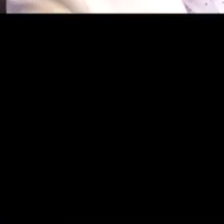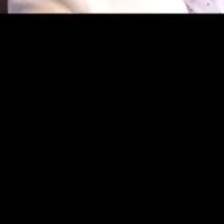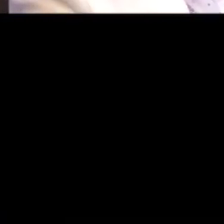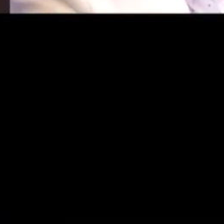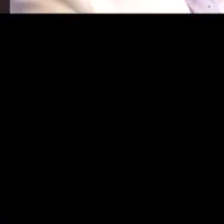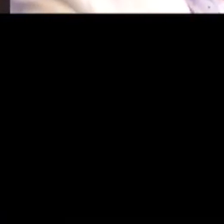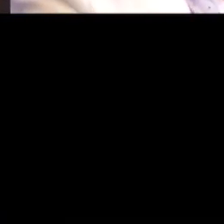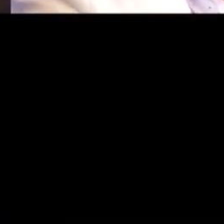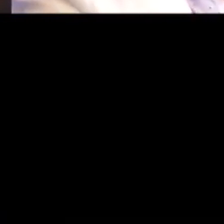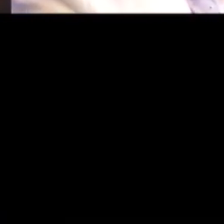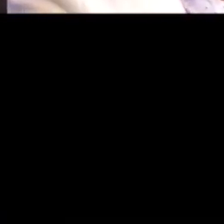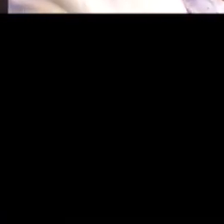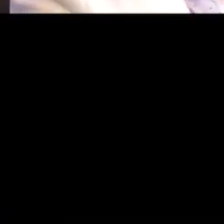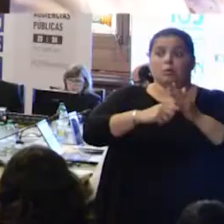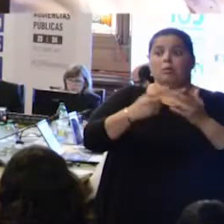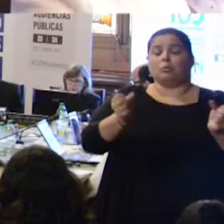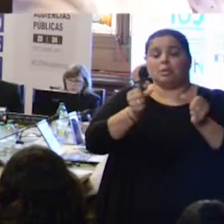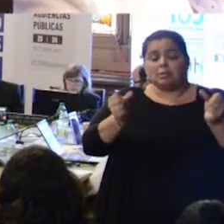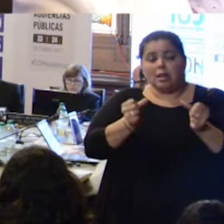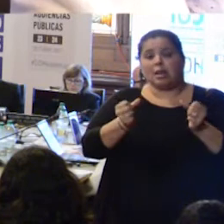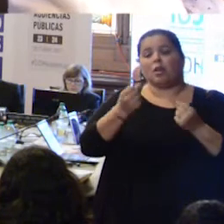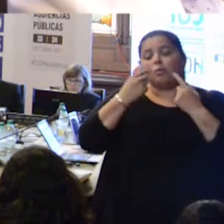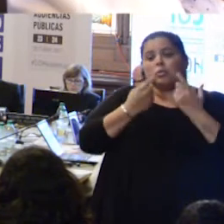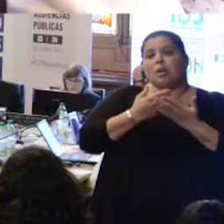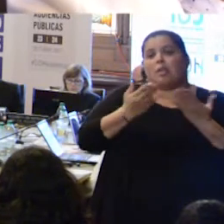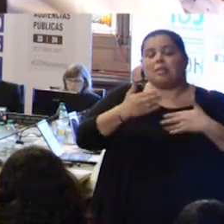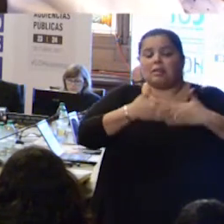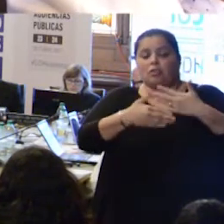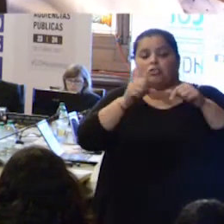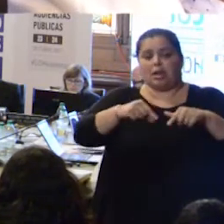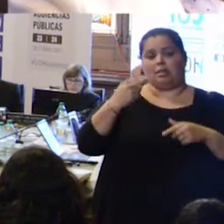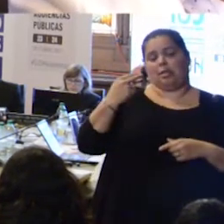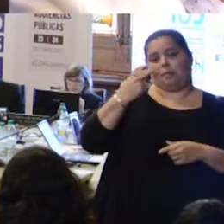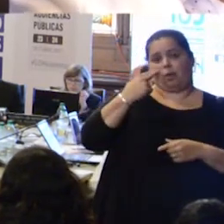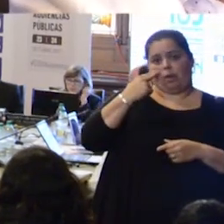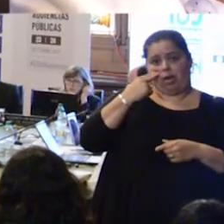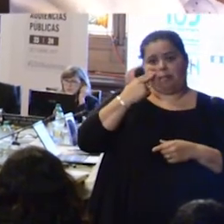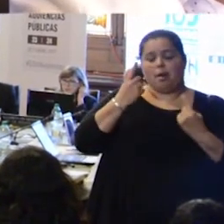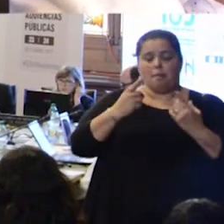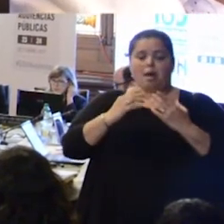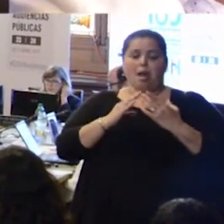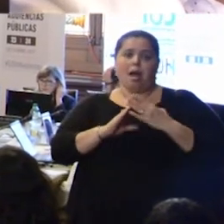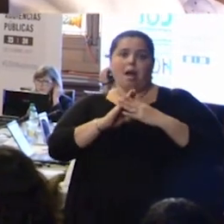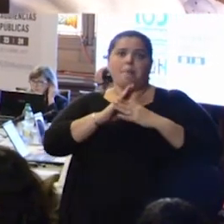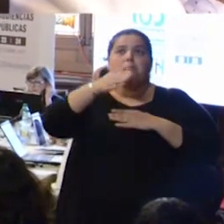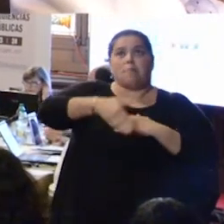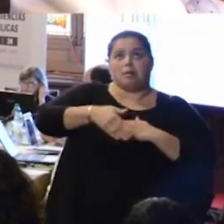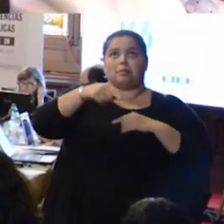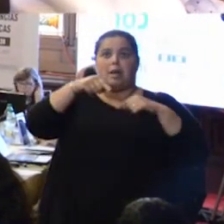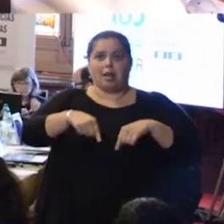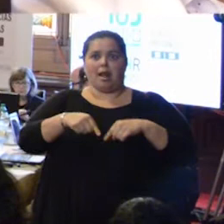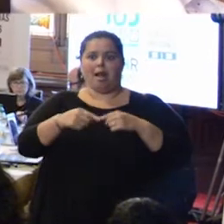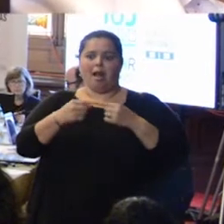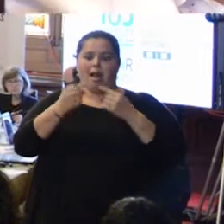del contexto institucional en el que se desarrolla este problema, para pasar posteriormente a la atención de las situaciones